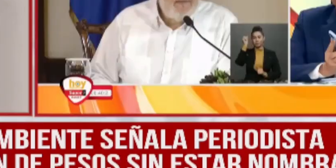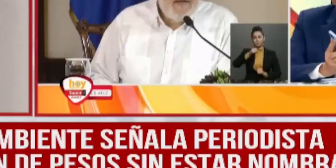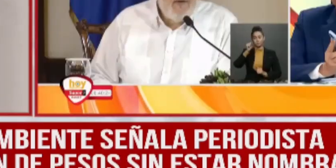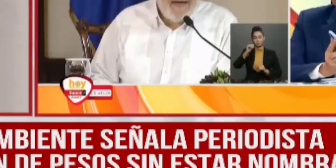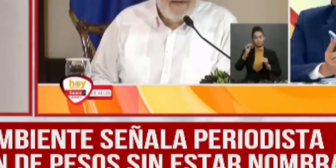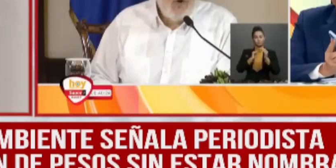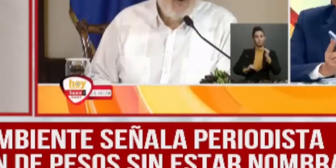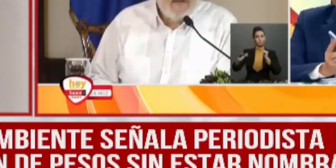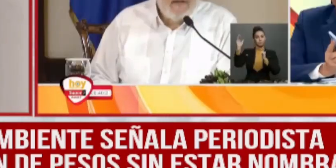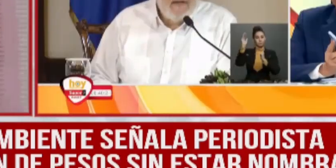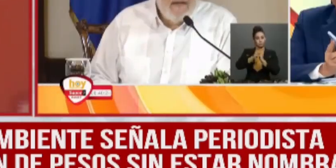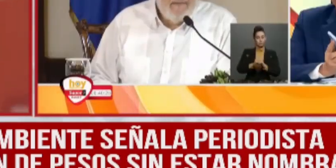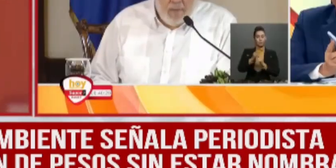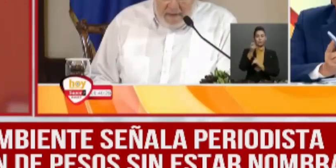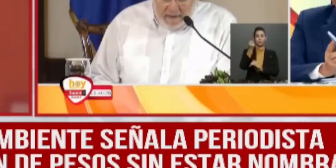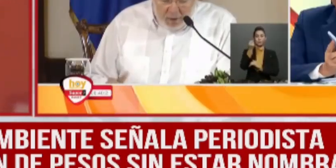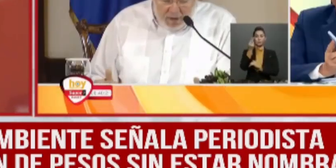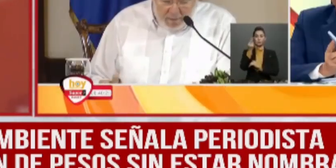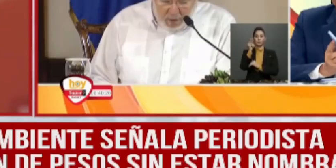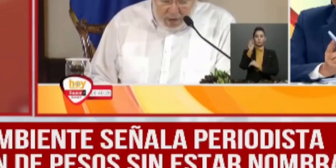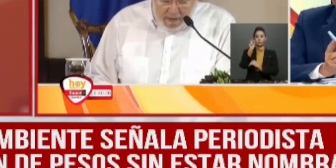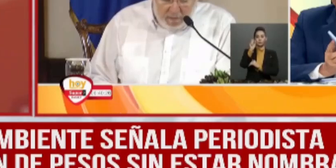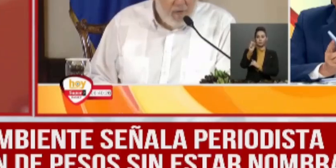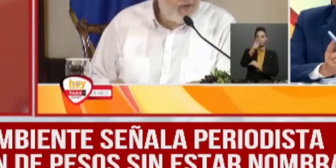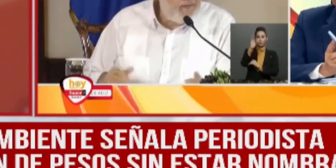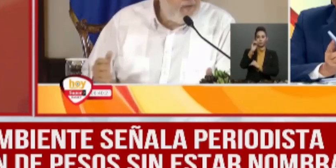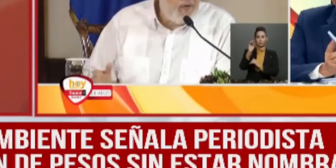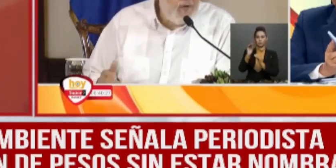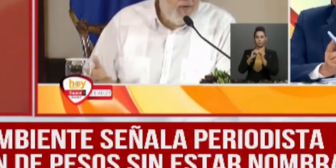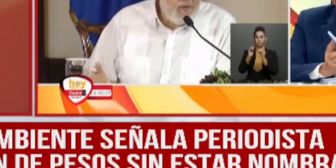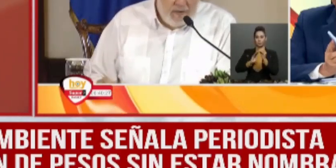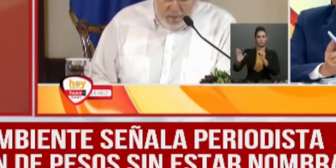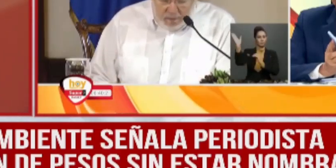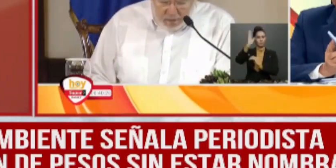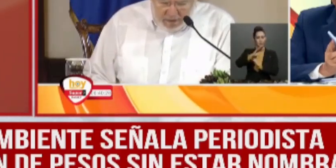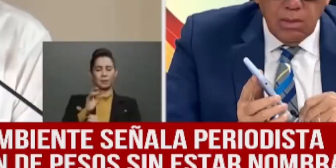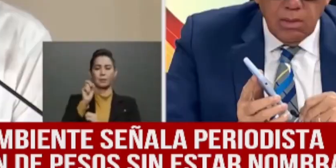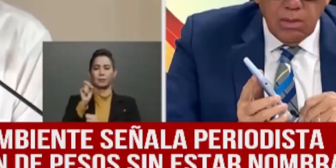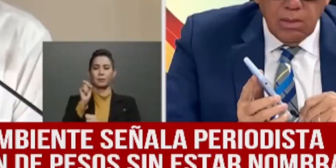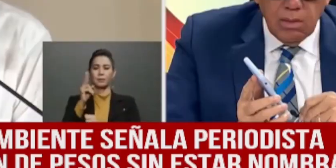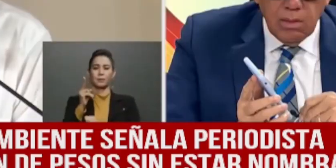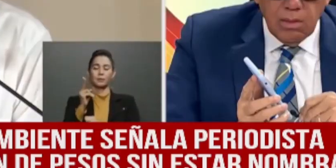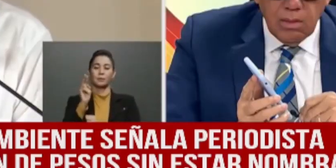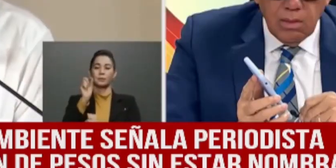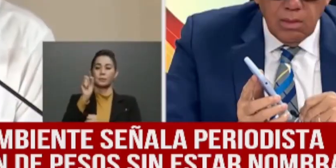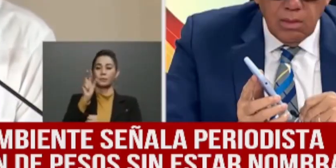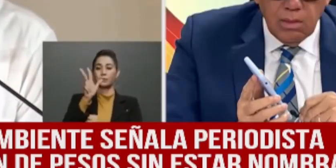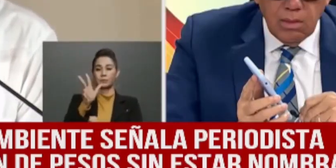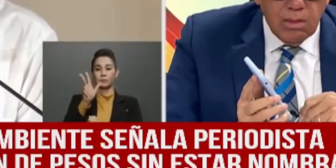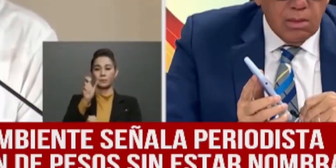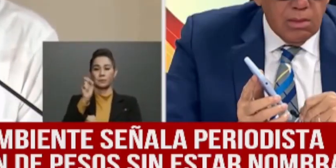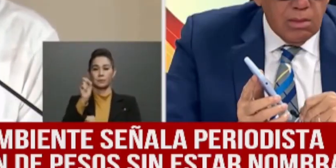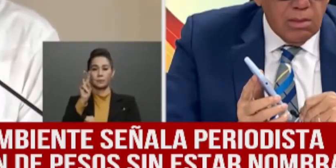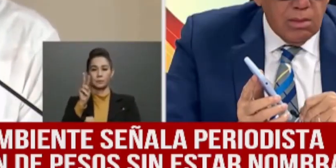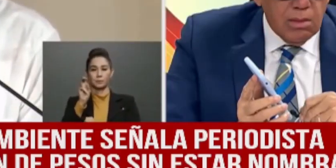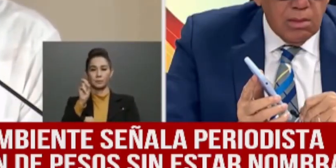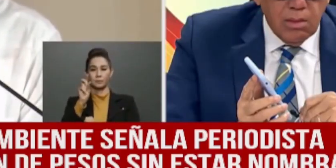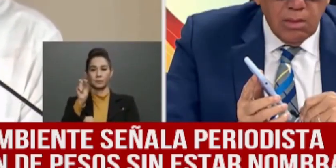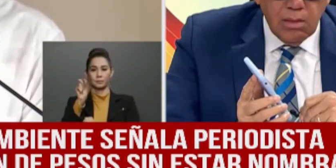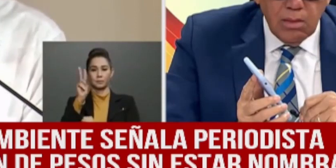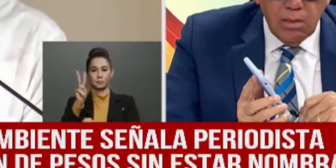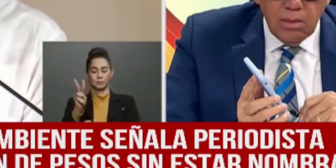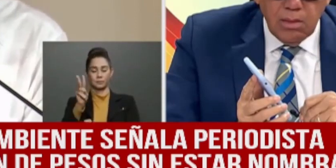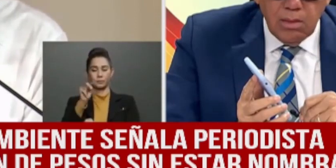este irresponsable, debió haber mencionado mi nombre. Era de mí que se refería y que yo